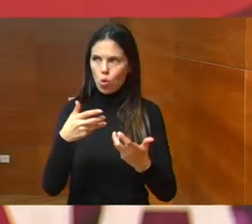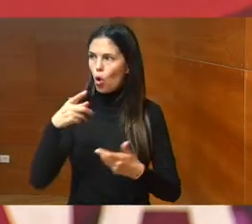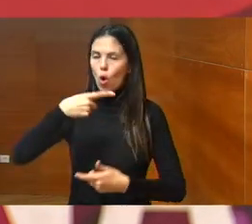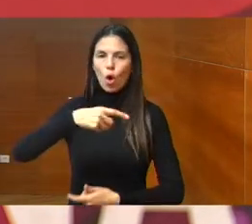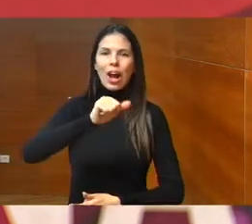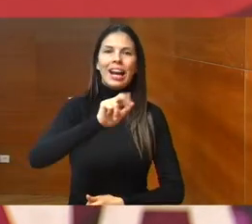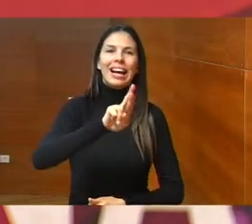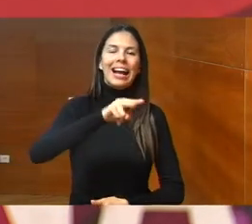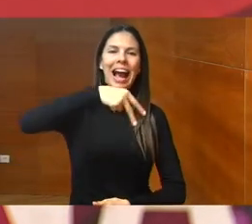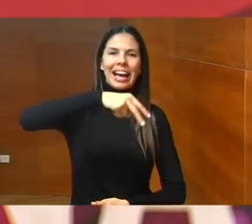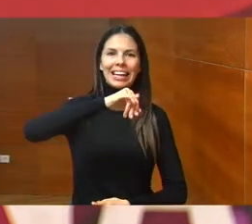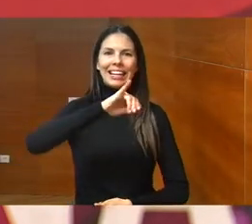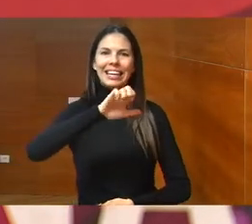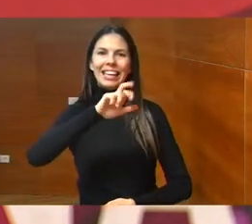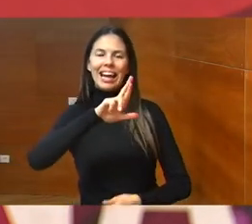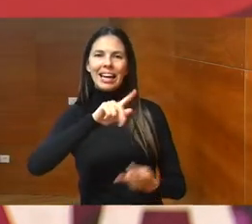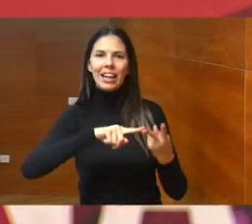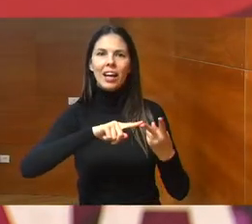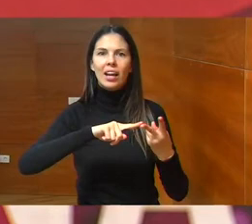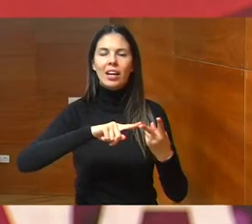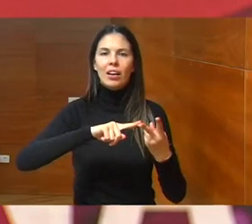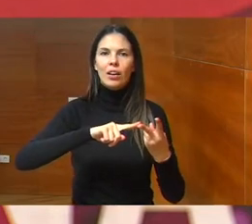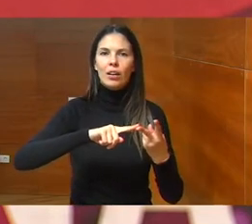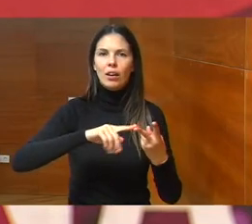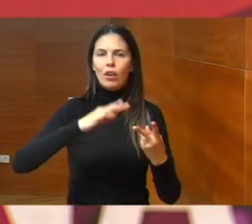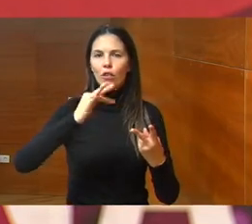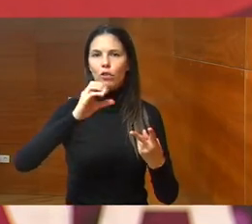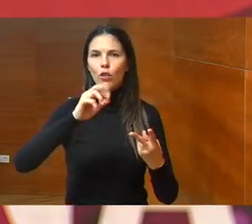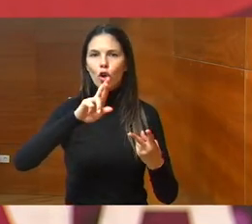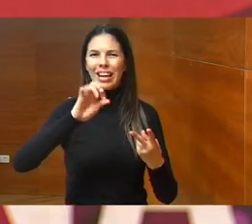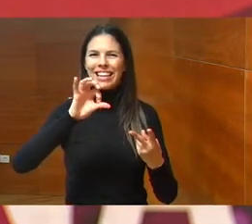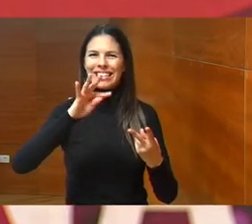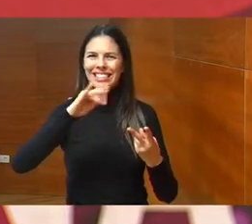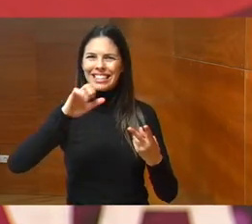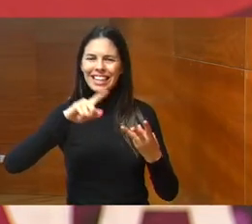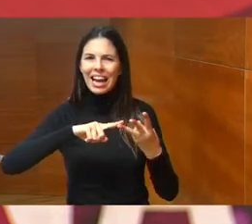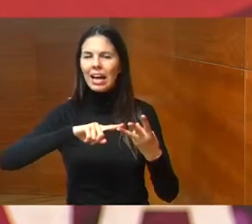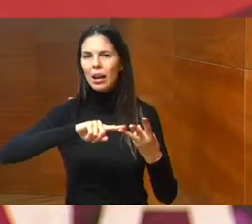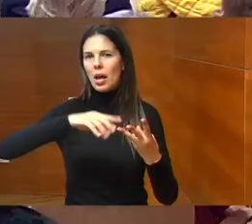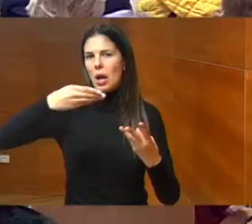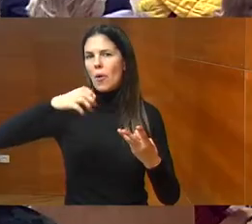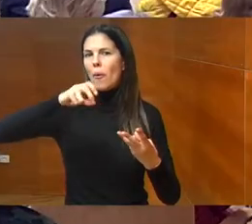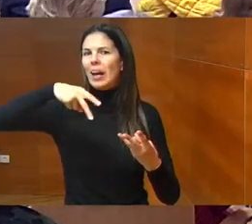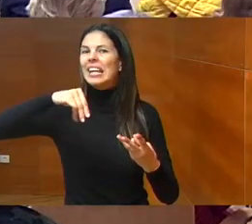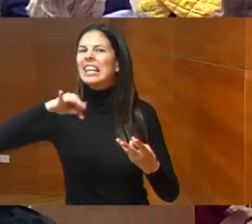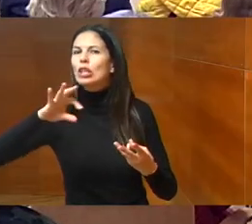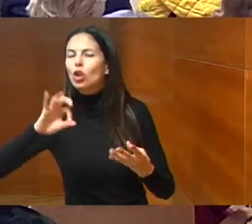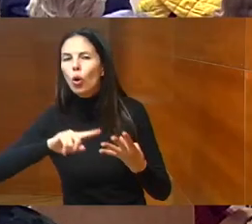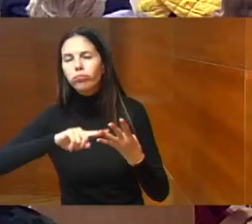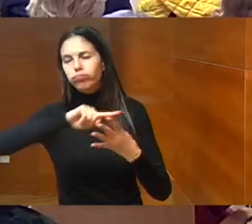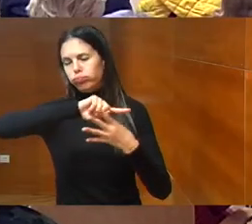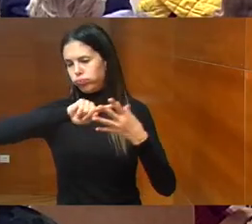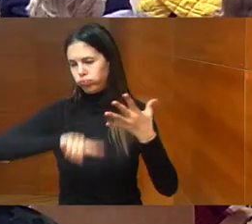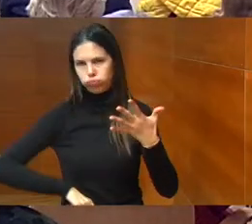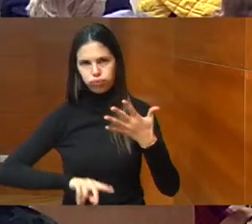Garnier la forestir Just bedrones o denito lo igorri